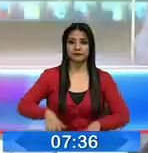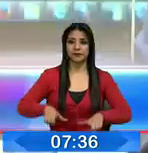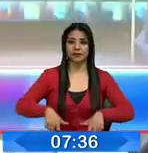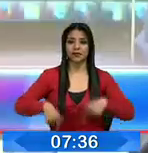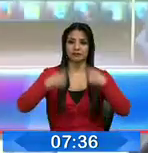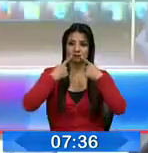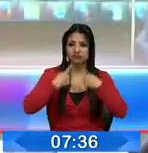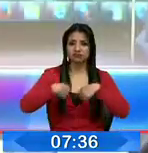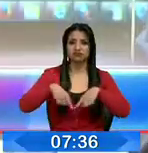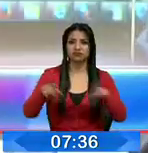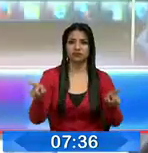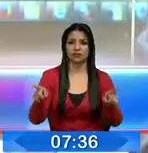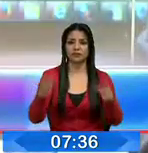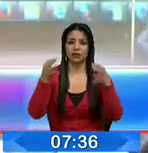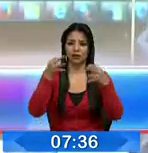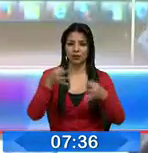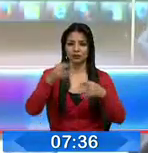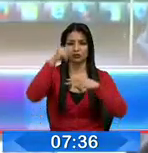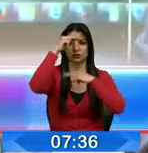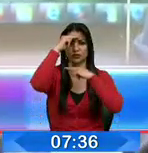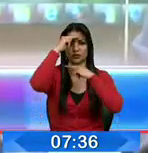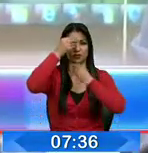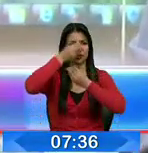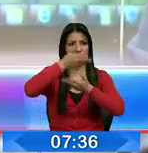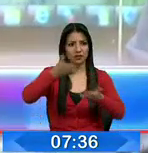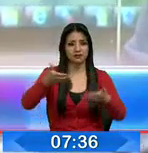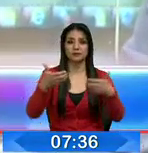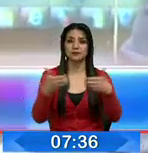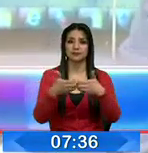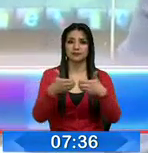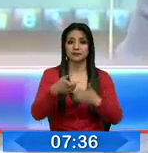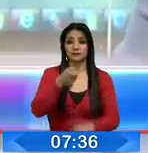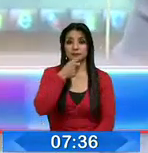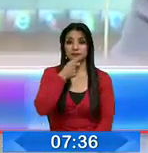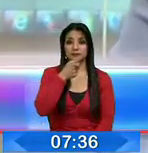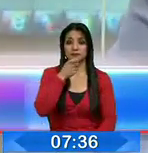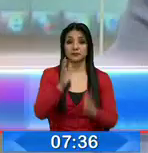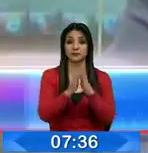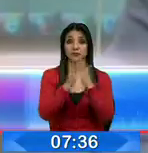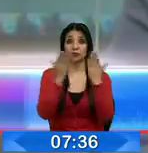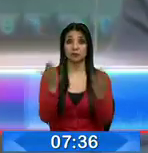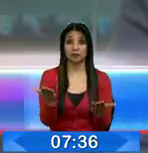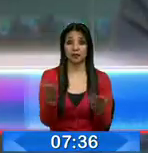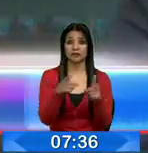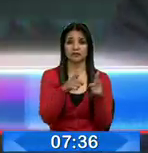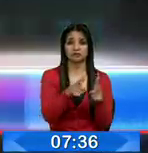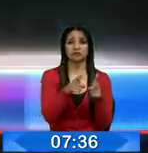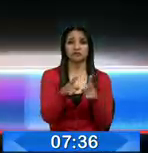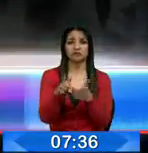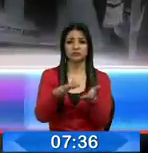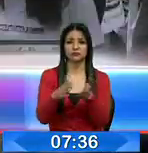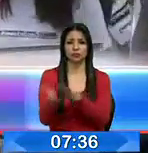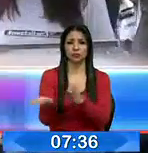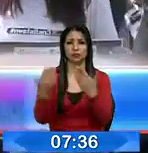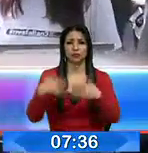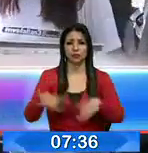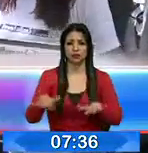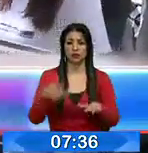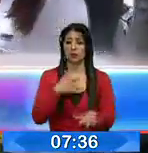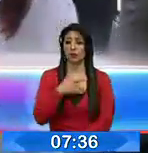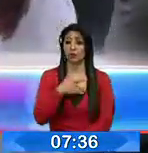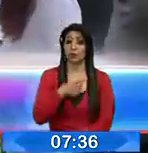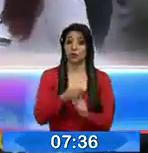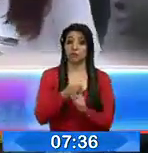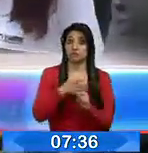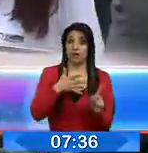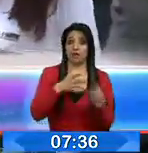presidente Moreno. La trágica noticia de que los miembros del equipo periodístico del diario El Comercio fueron asesinados dio un golpe a